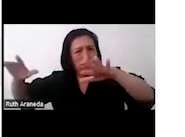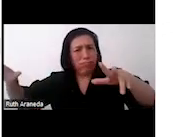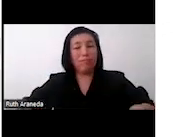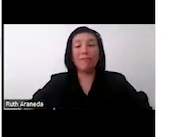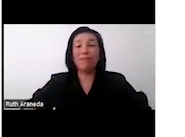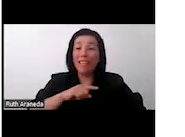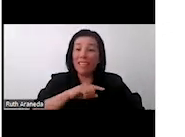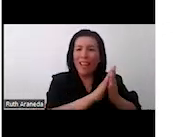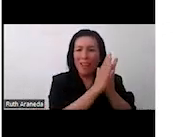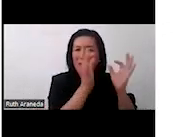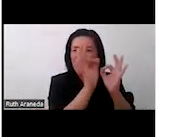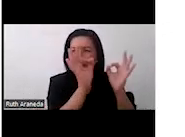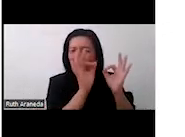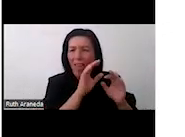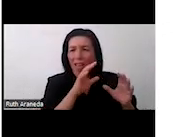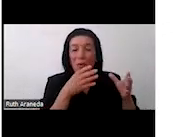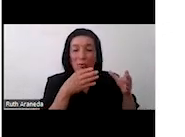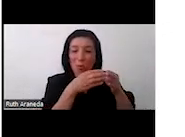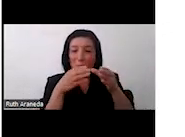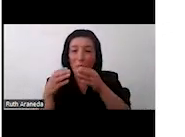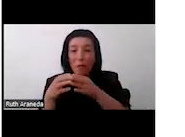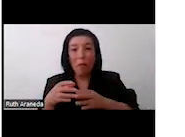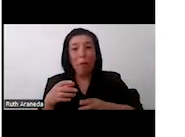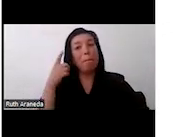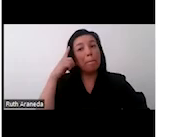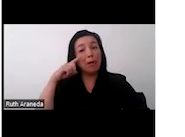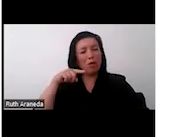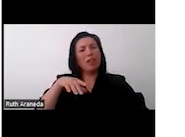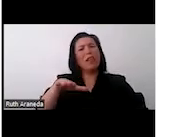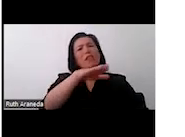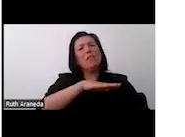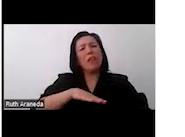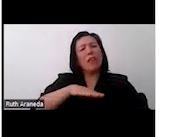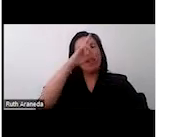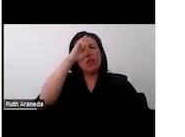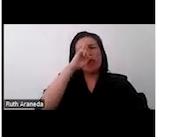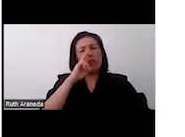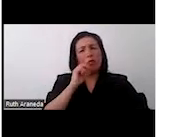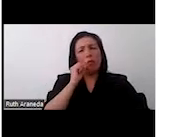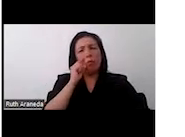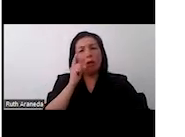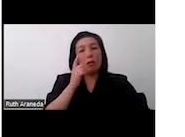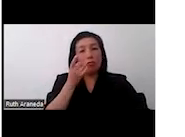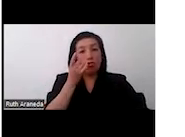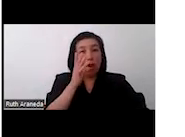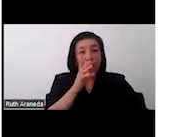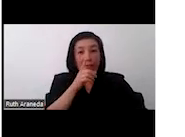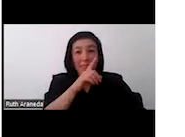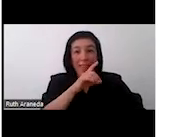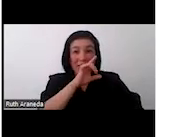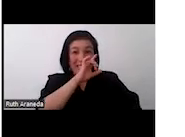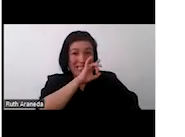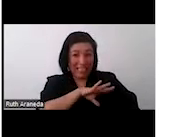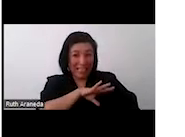endémicas, pero si nos ponemos a hablar del rol de las aves en la sociedad, no podemos hablar solamente de las endémicas, tenemos que hablar de